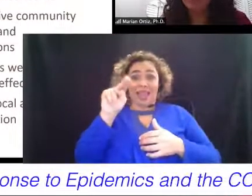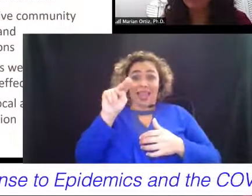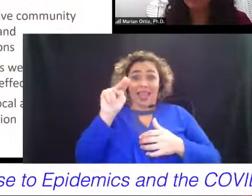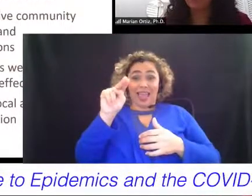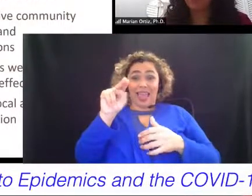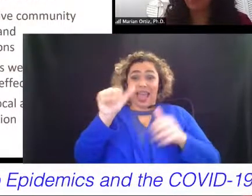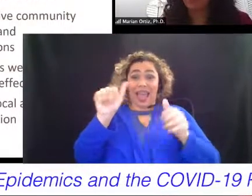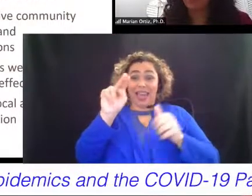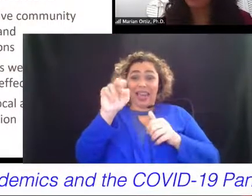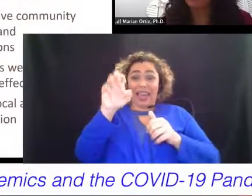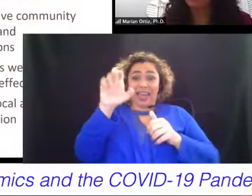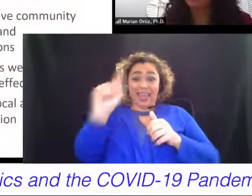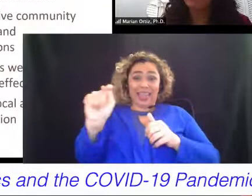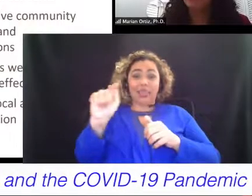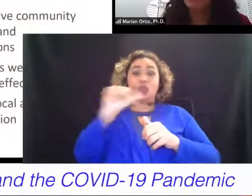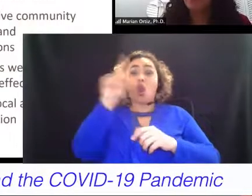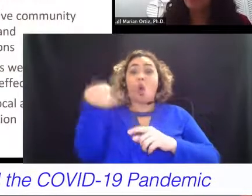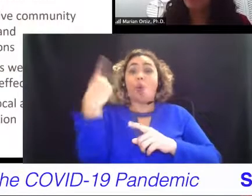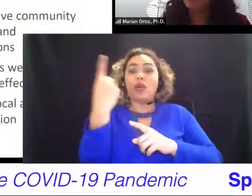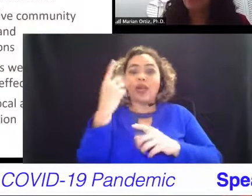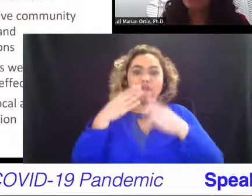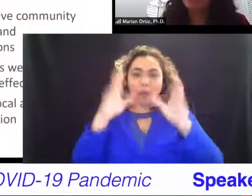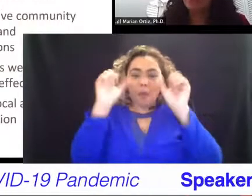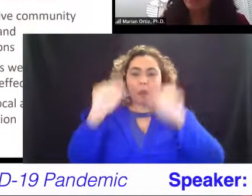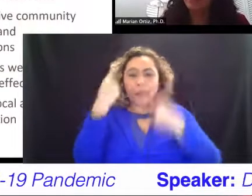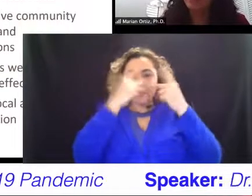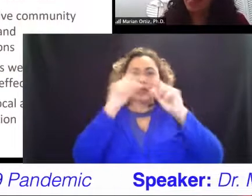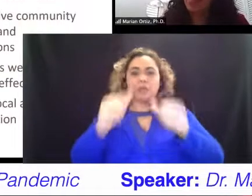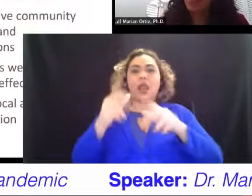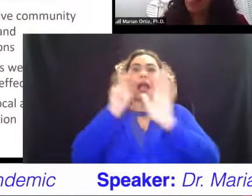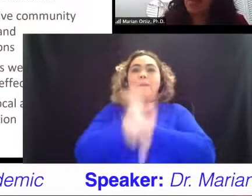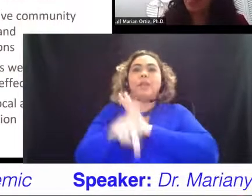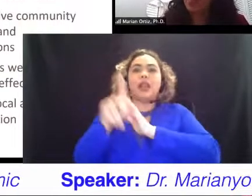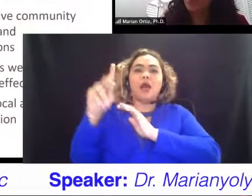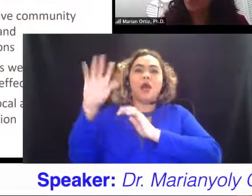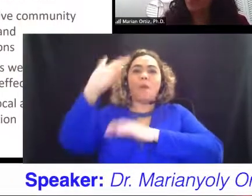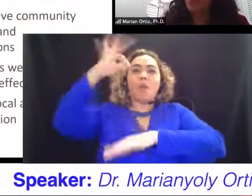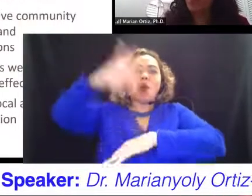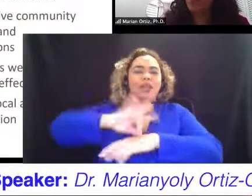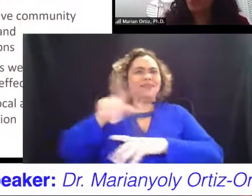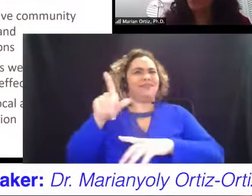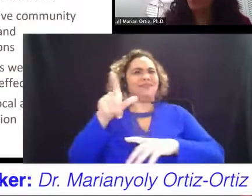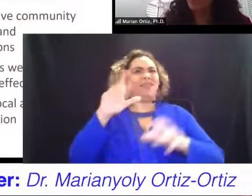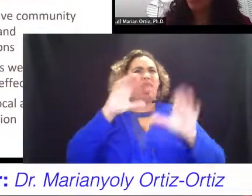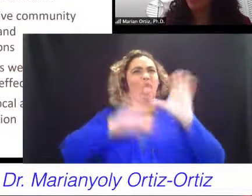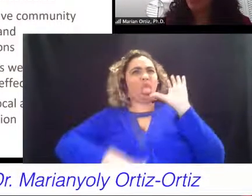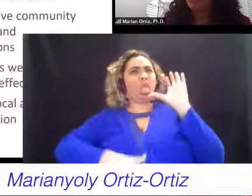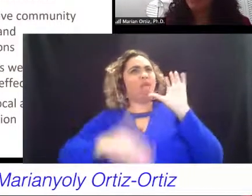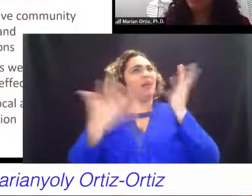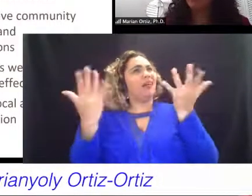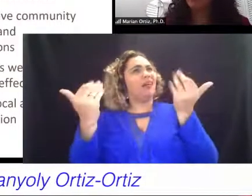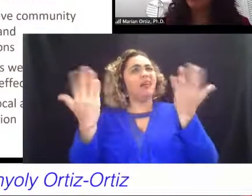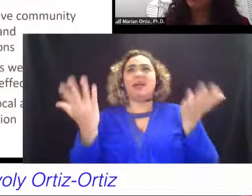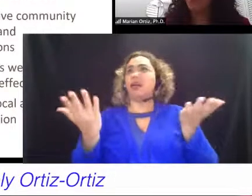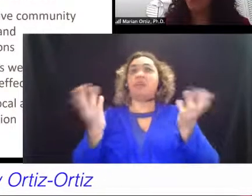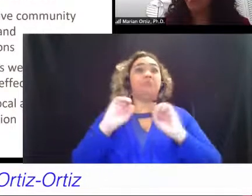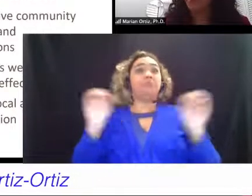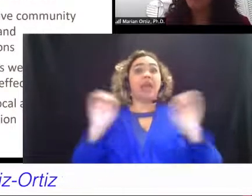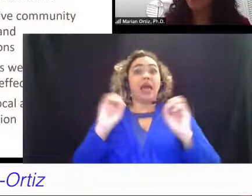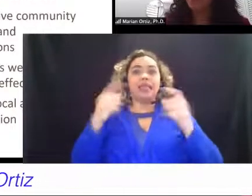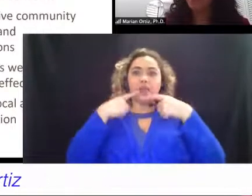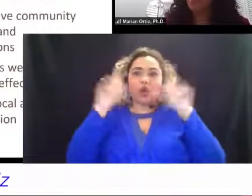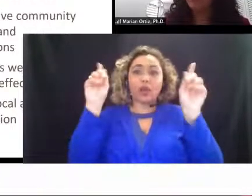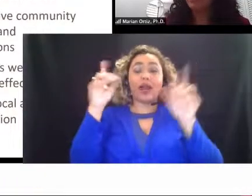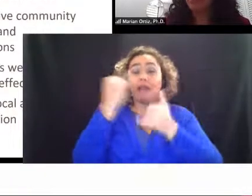estaba considerando en ese momento. Y entonces esa falta de comunicación pues fue muy limitante en lo que se pudo lograr, y al